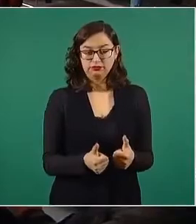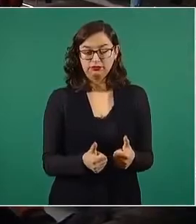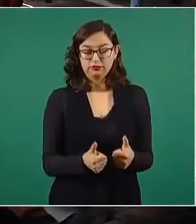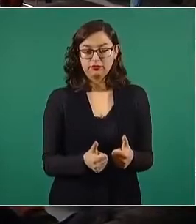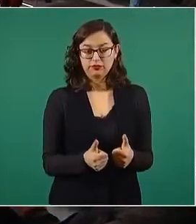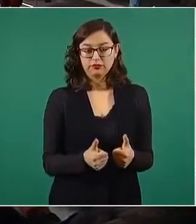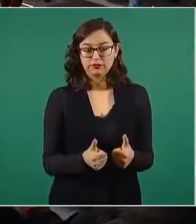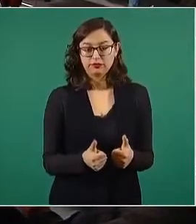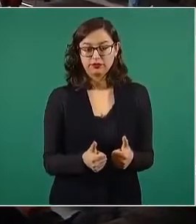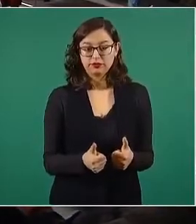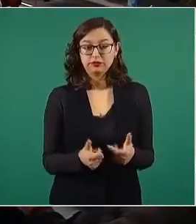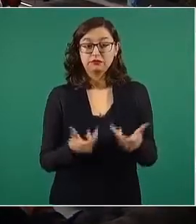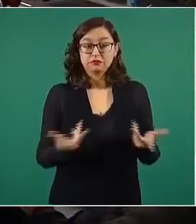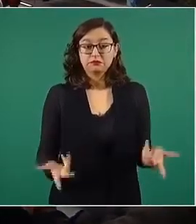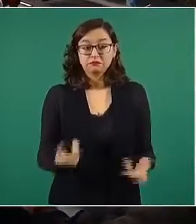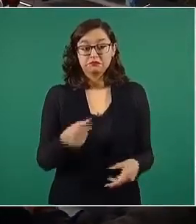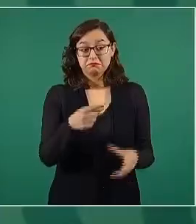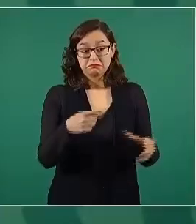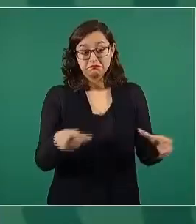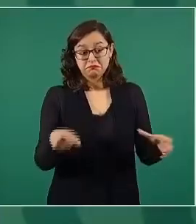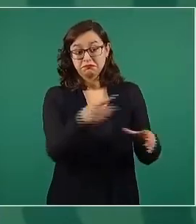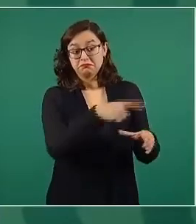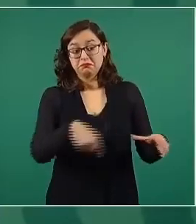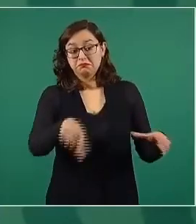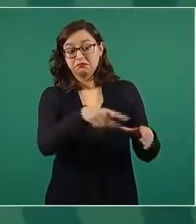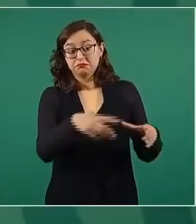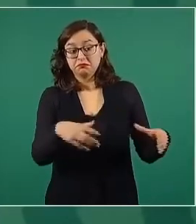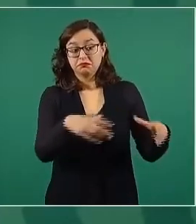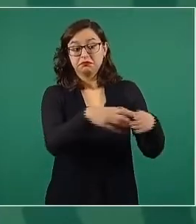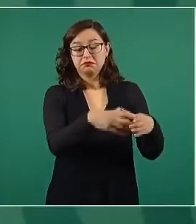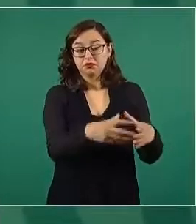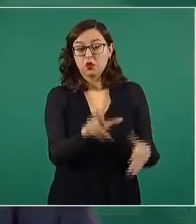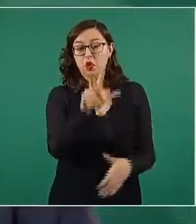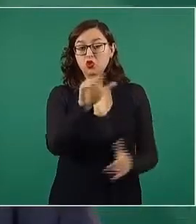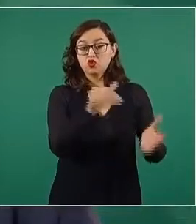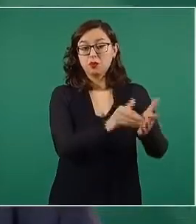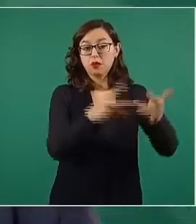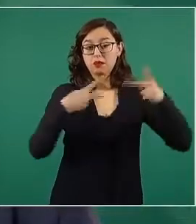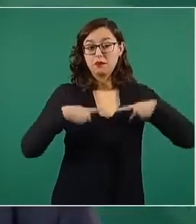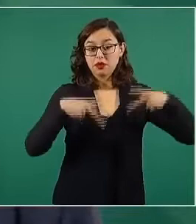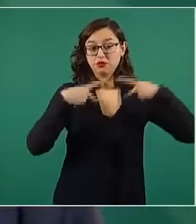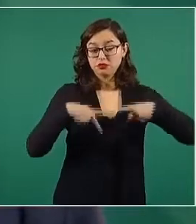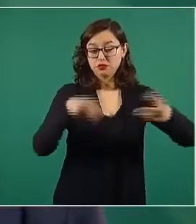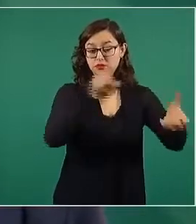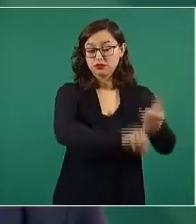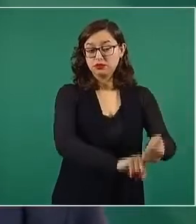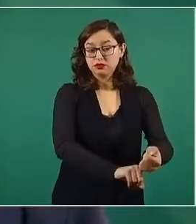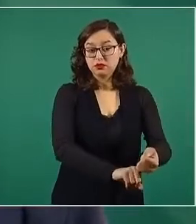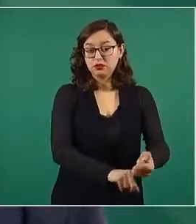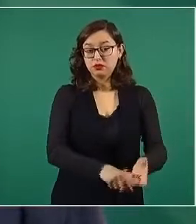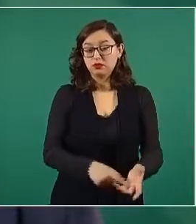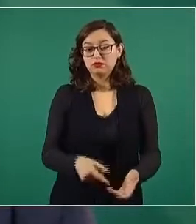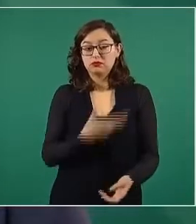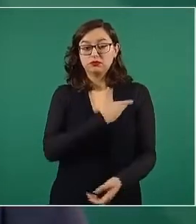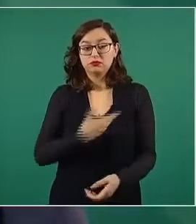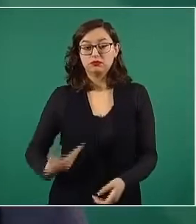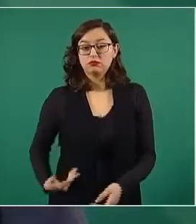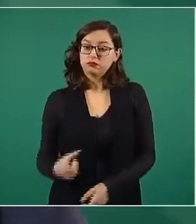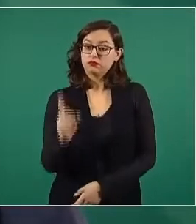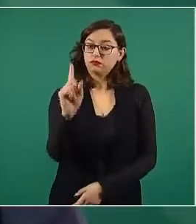Supuestamente cuidaban al presidente 8,000 elementos del Estado